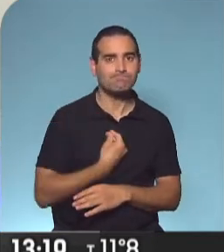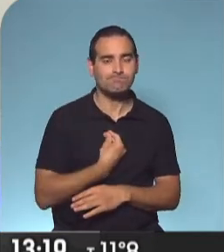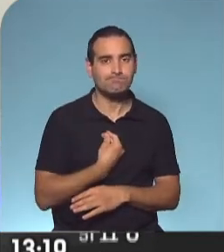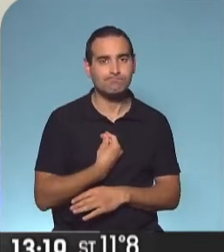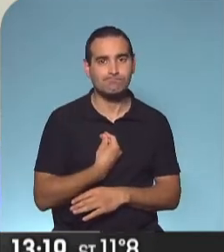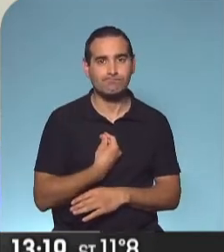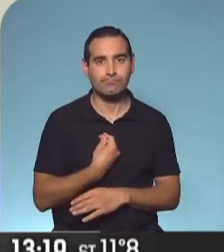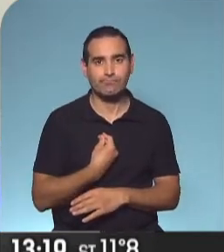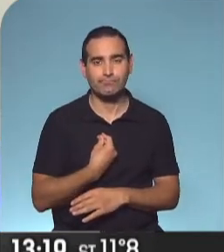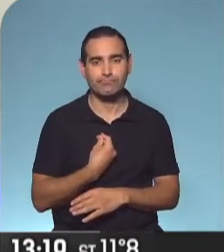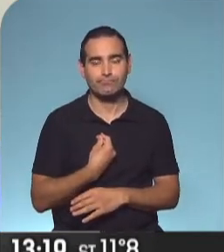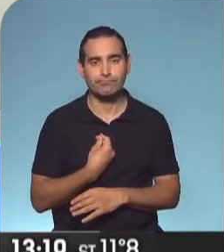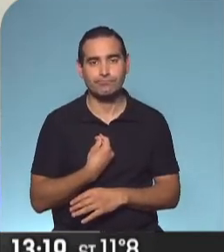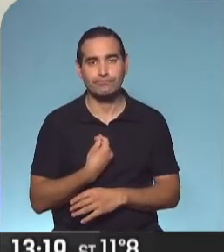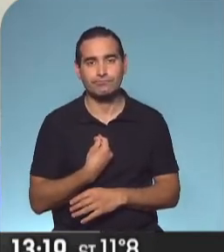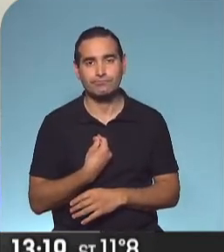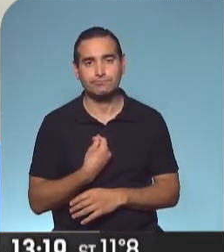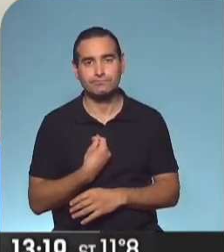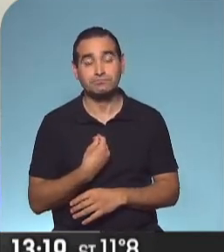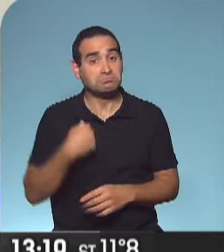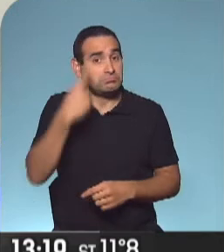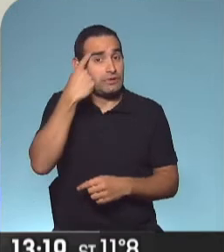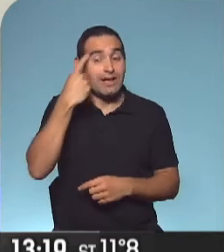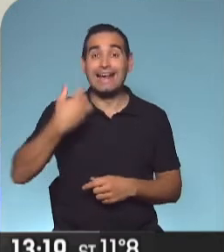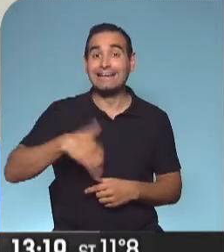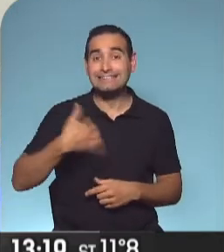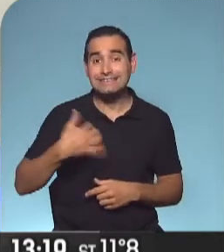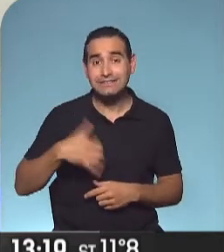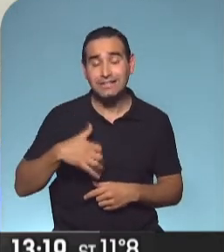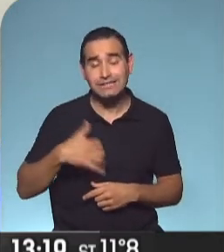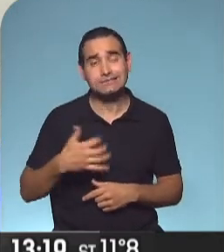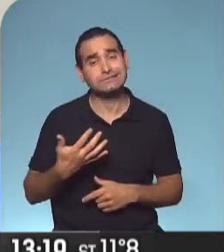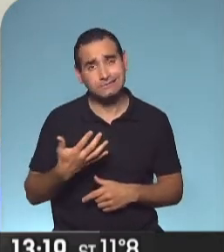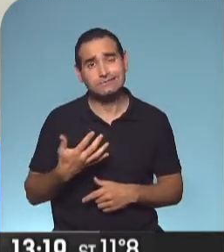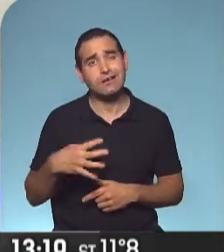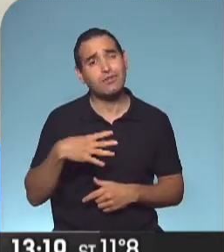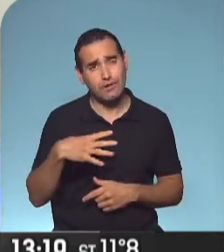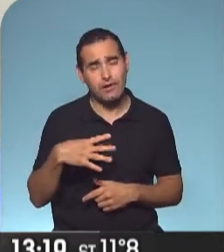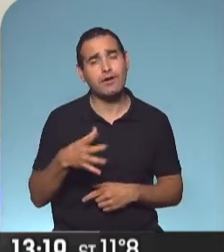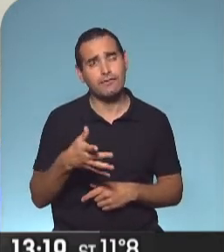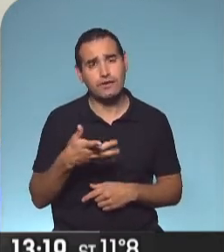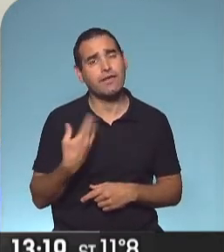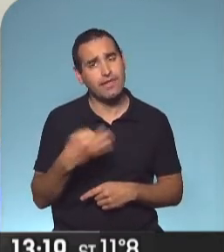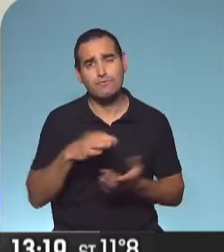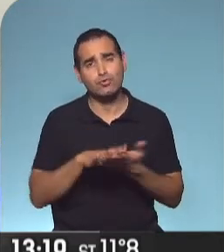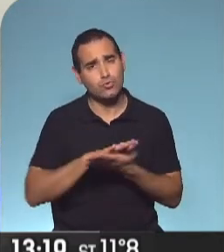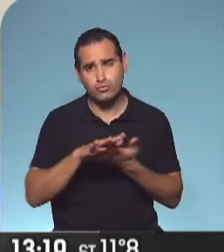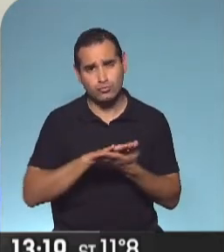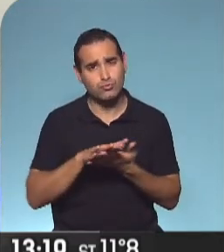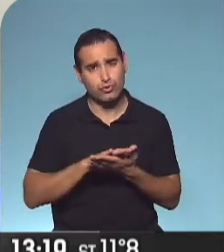y a encontrar una solución. Yo creo que la Argentina todavía está en deuda con ese tema, pero que la